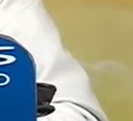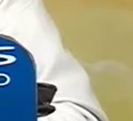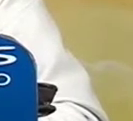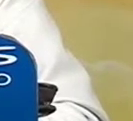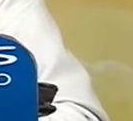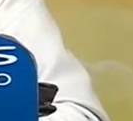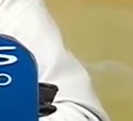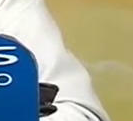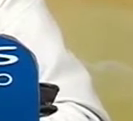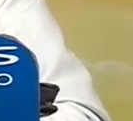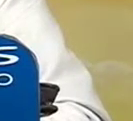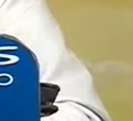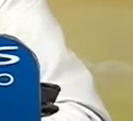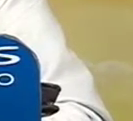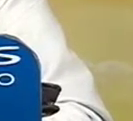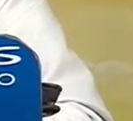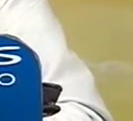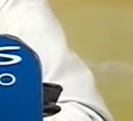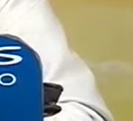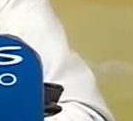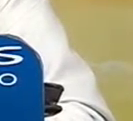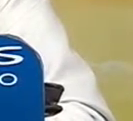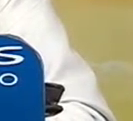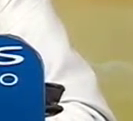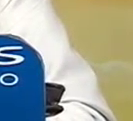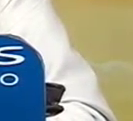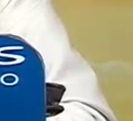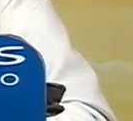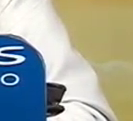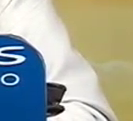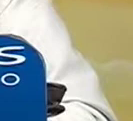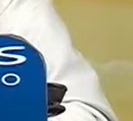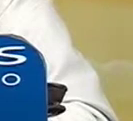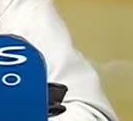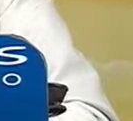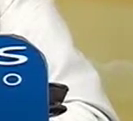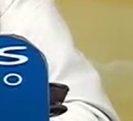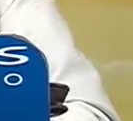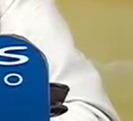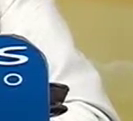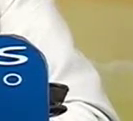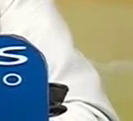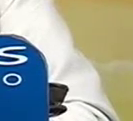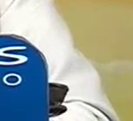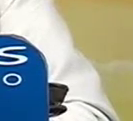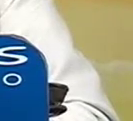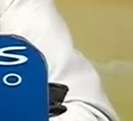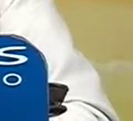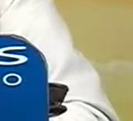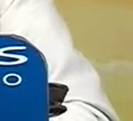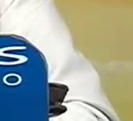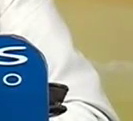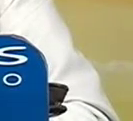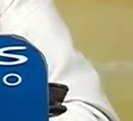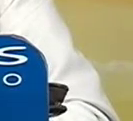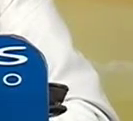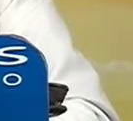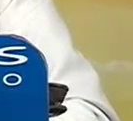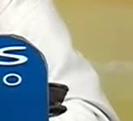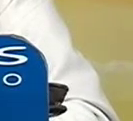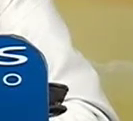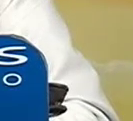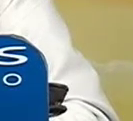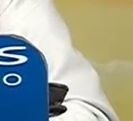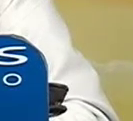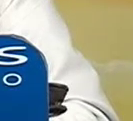cojo de nacimiento, a quien ponían cada día a la puerta del templo, que se llamaba La Hermosa, para que